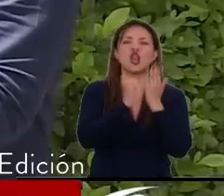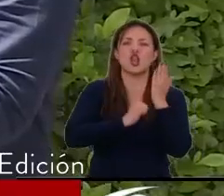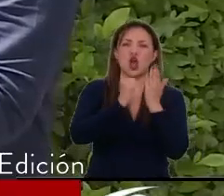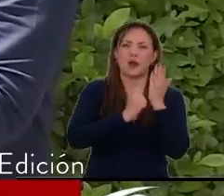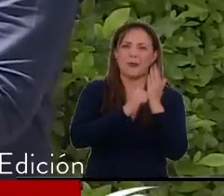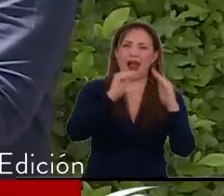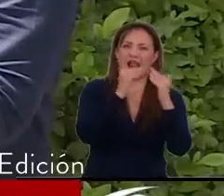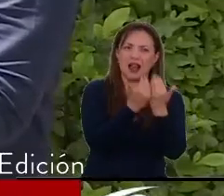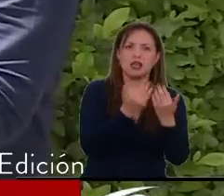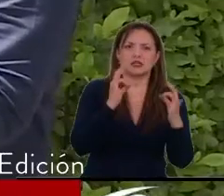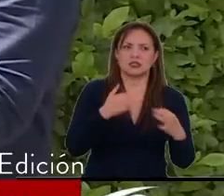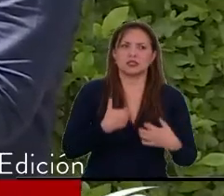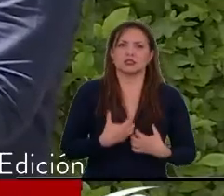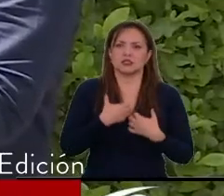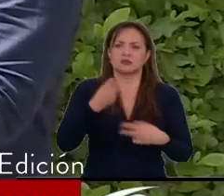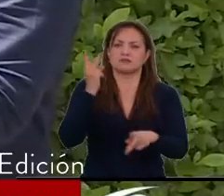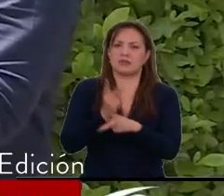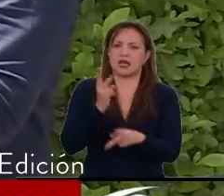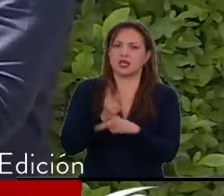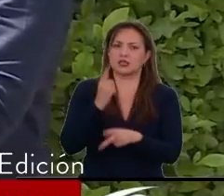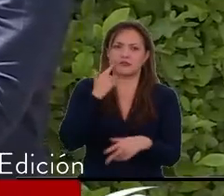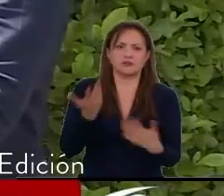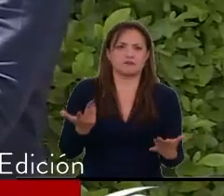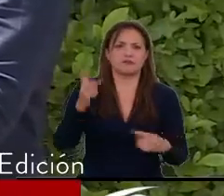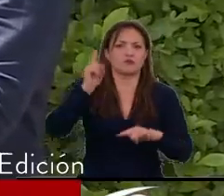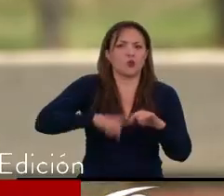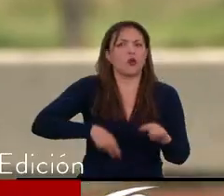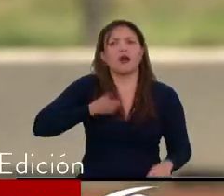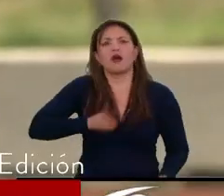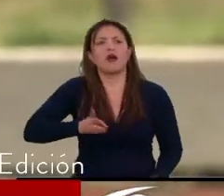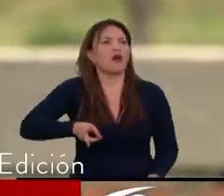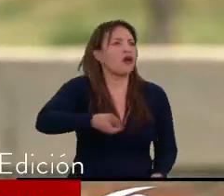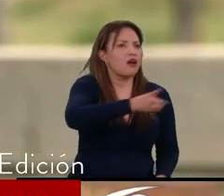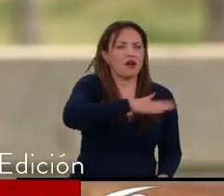muy asustada porque ya no se puede ni caminar